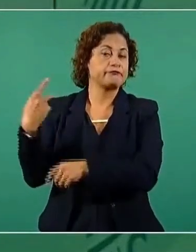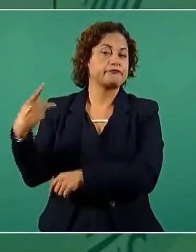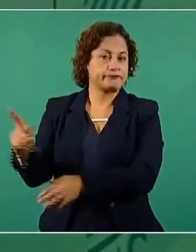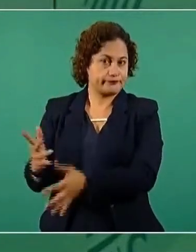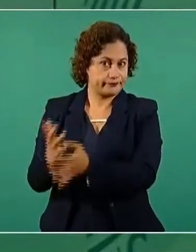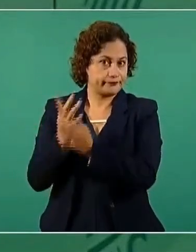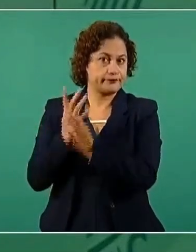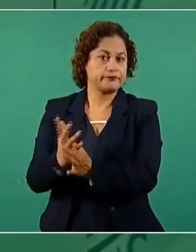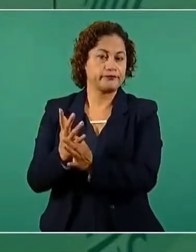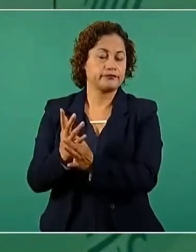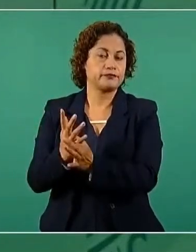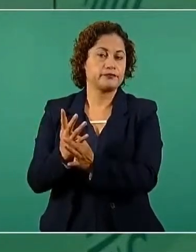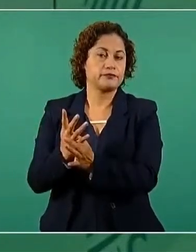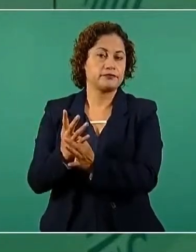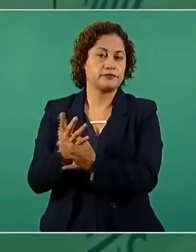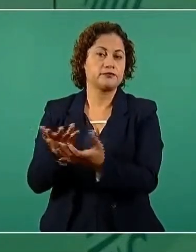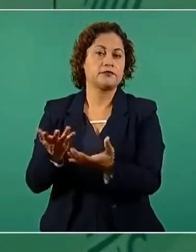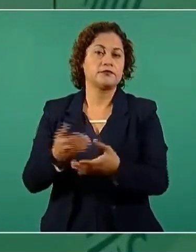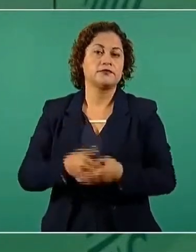porque